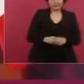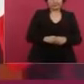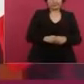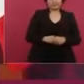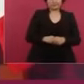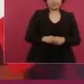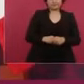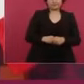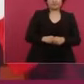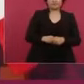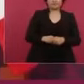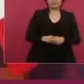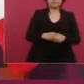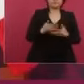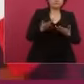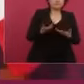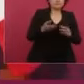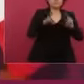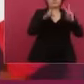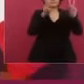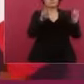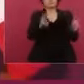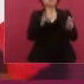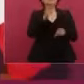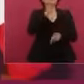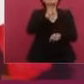La refinería ya está